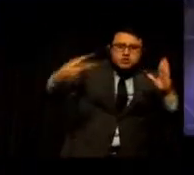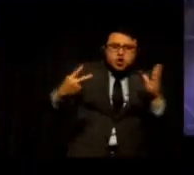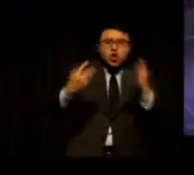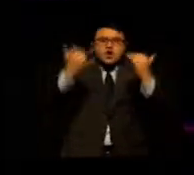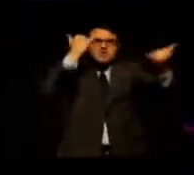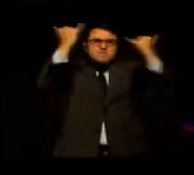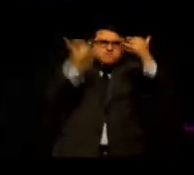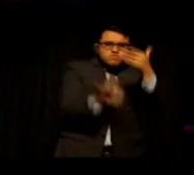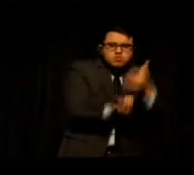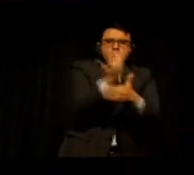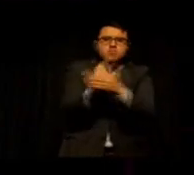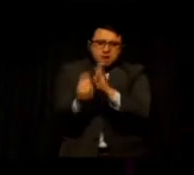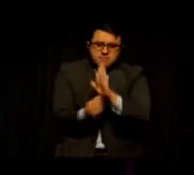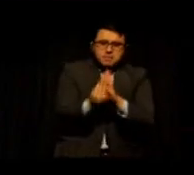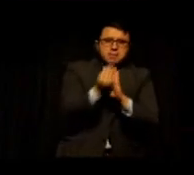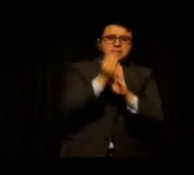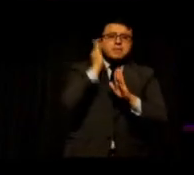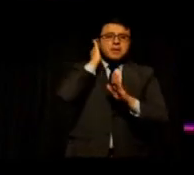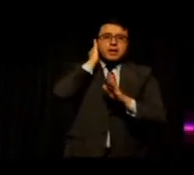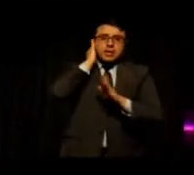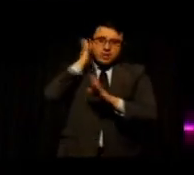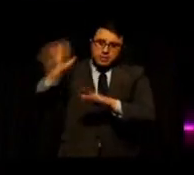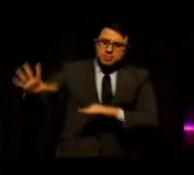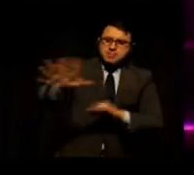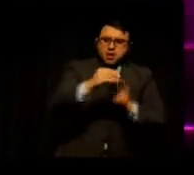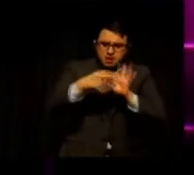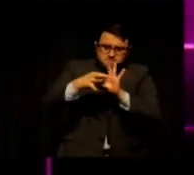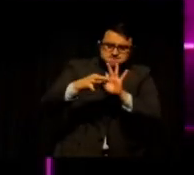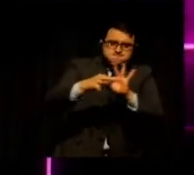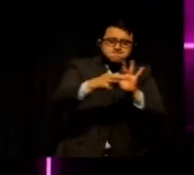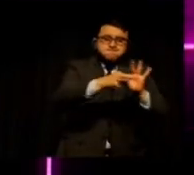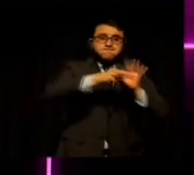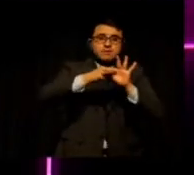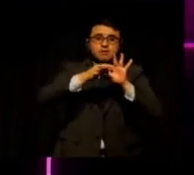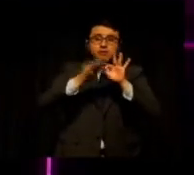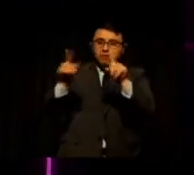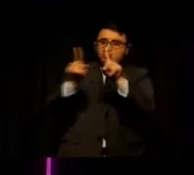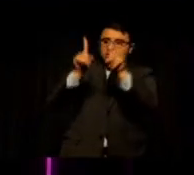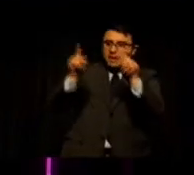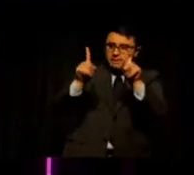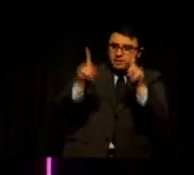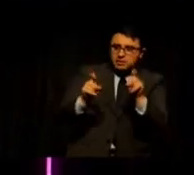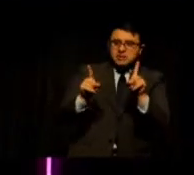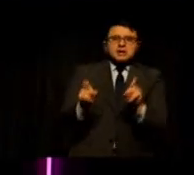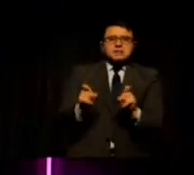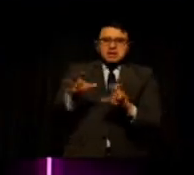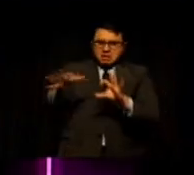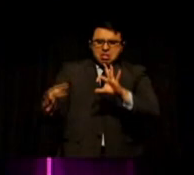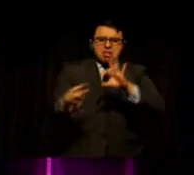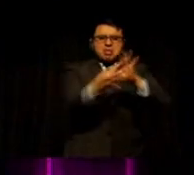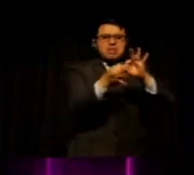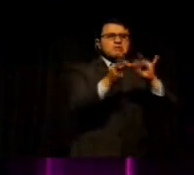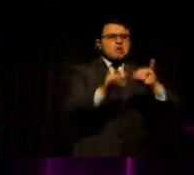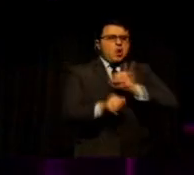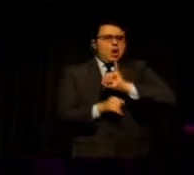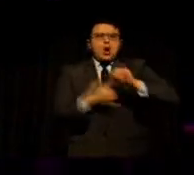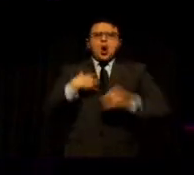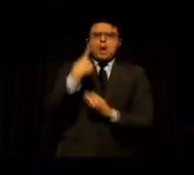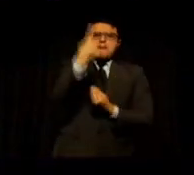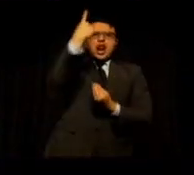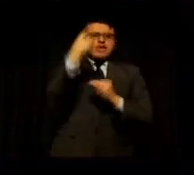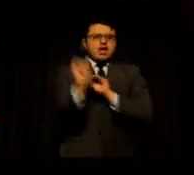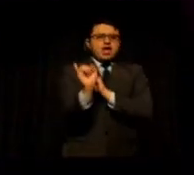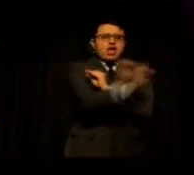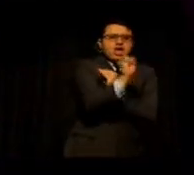emprendimiento sean temas que nos unan porque en ninguno de esos temas está circunscrito a debates ni izquierda ni derecha